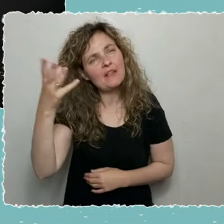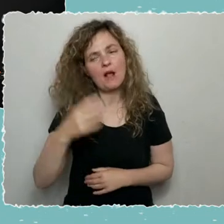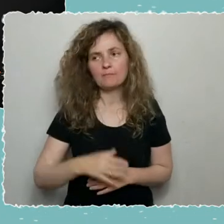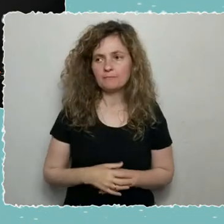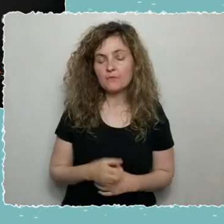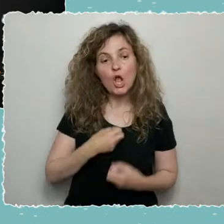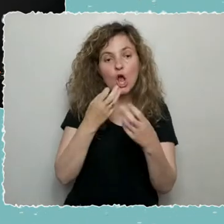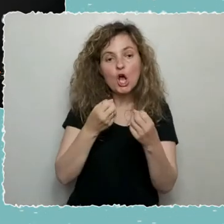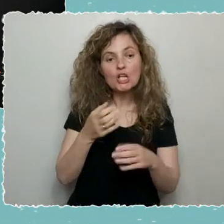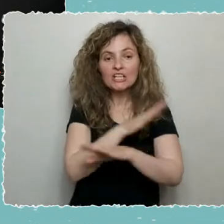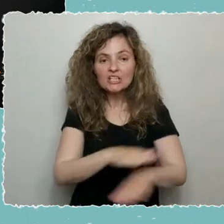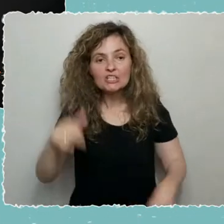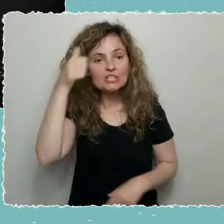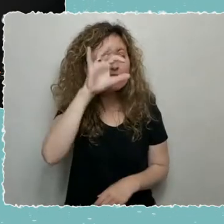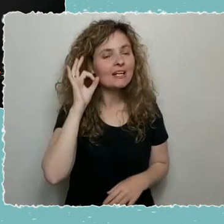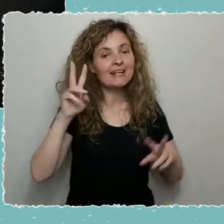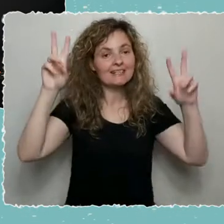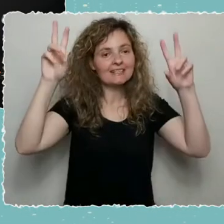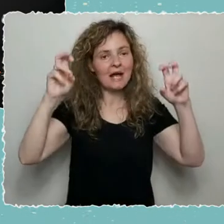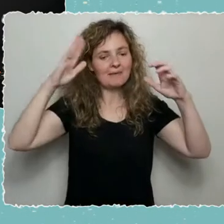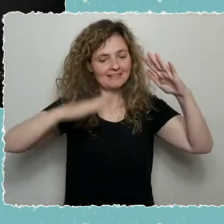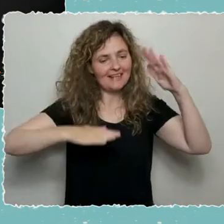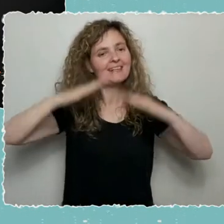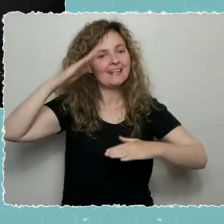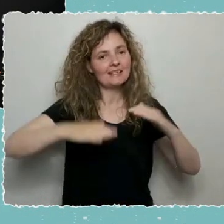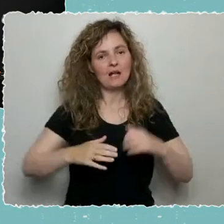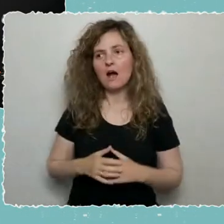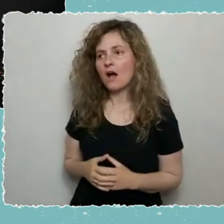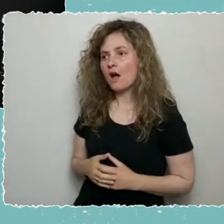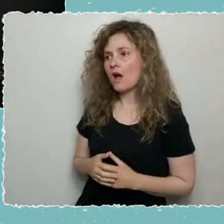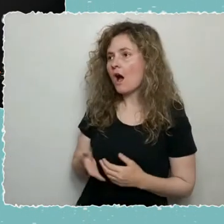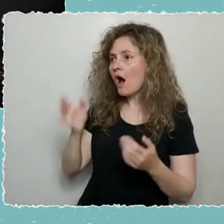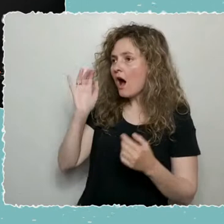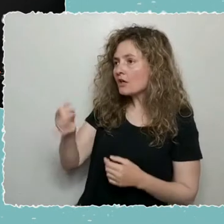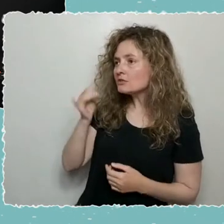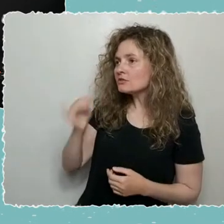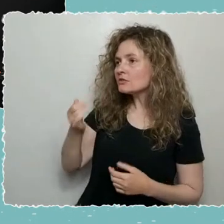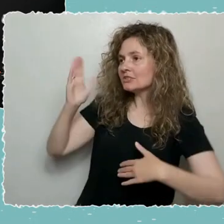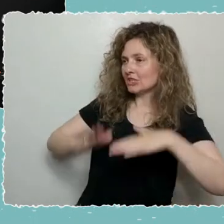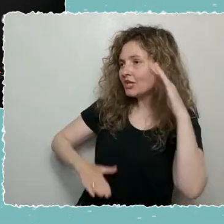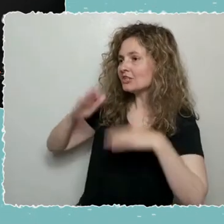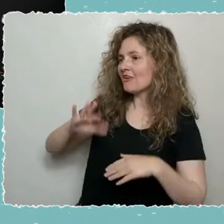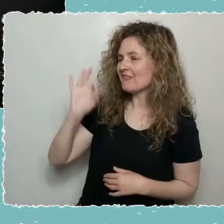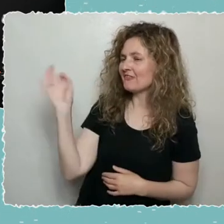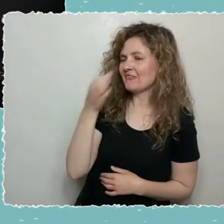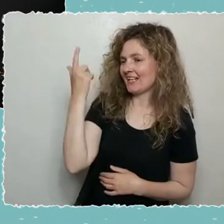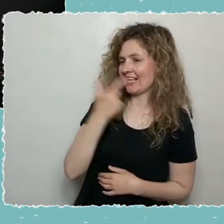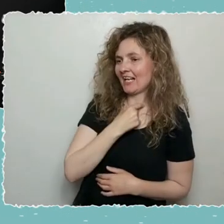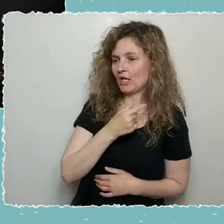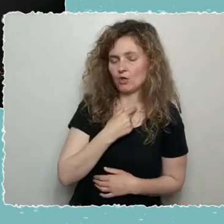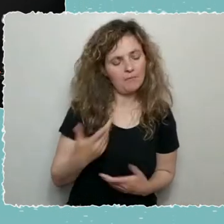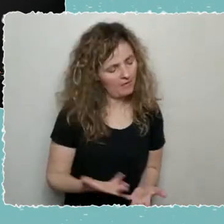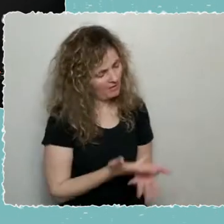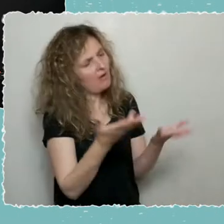idea. Contarlle os nenos e as nenas o tantarantán. Ai, sí, o tantarantán, seguro que lles